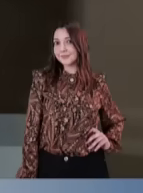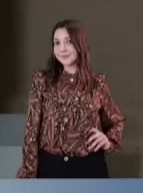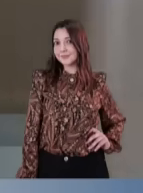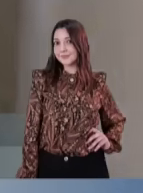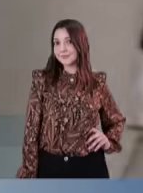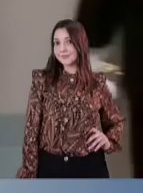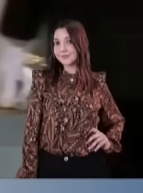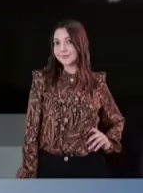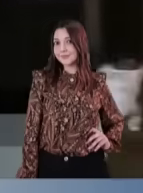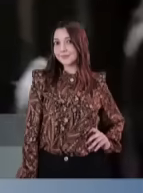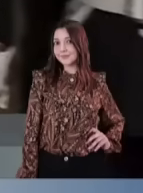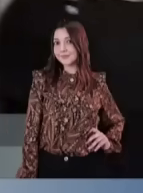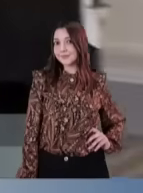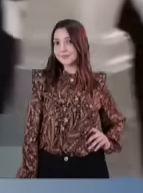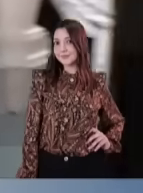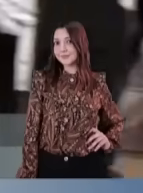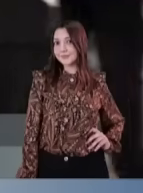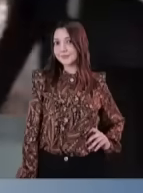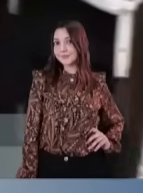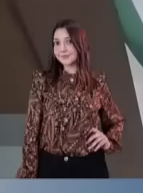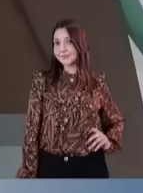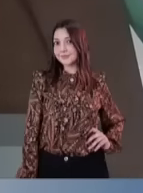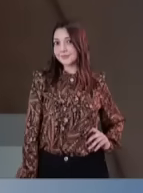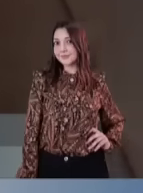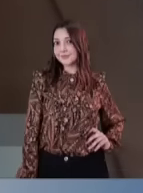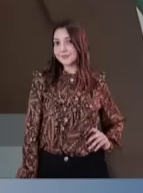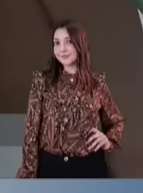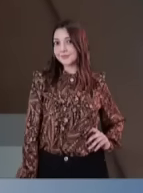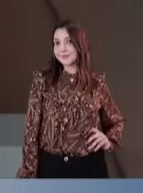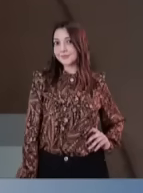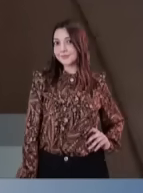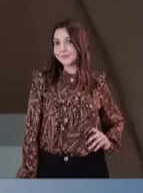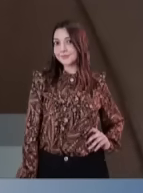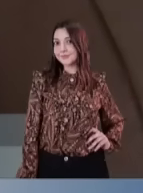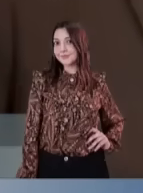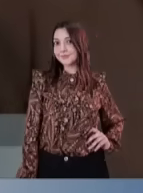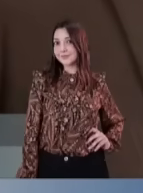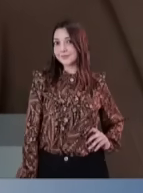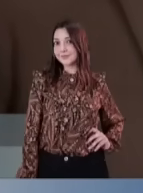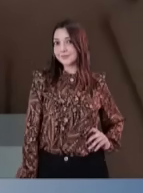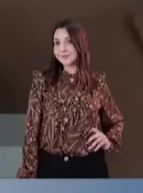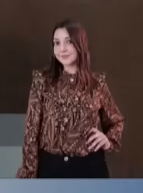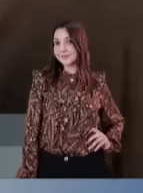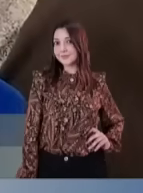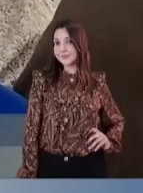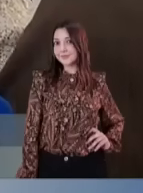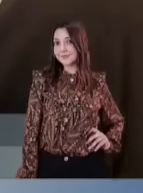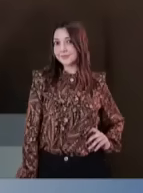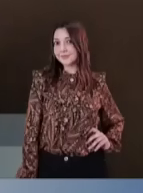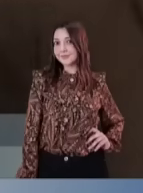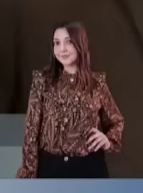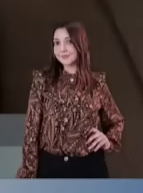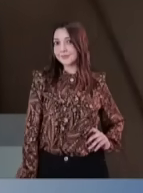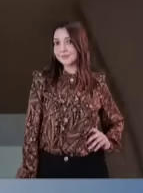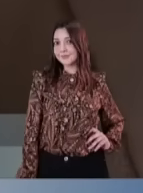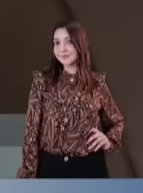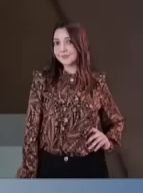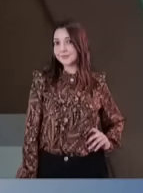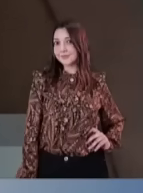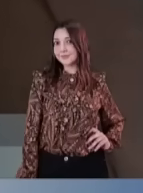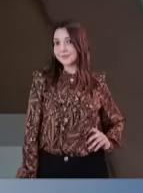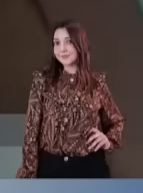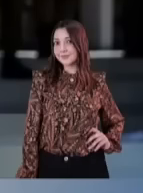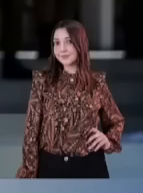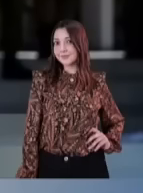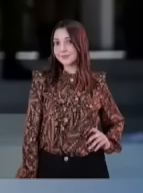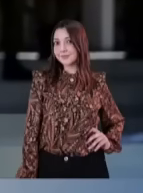Otra de las carteras es Cultura, liderada por Jaime de Aguirre, en donde no se ha tenido una evaluación positiva. Recordemos lo que pasó con la Feria del Libro de